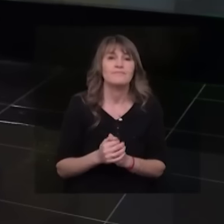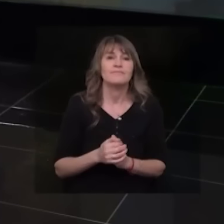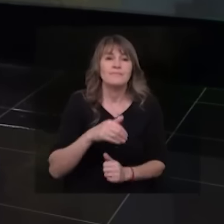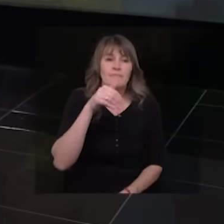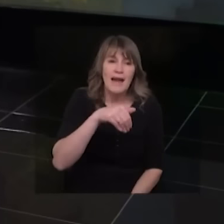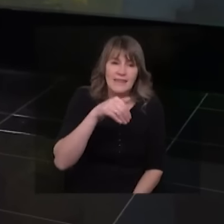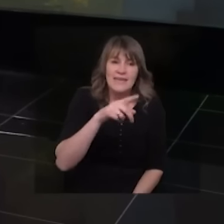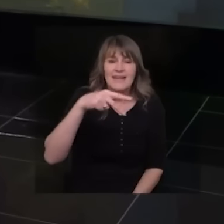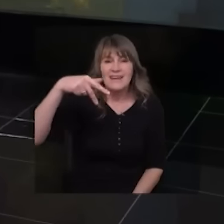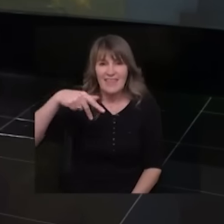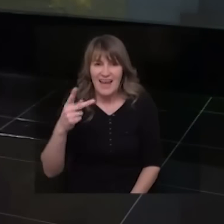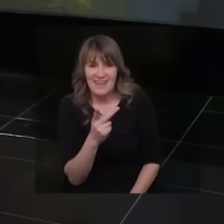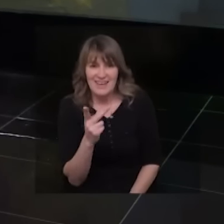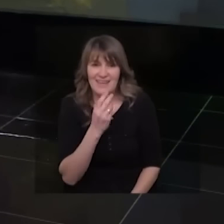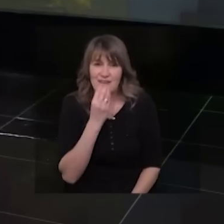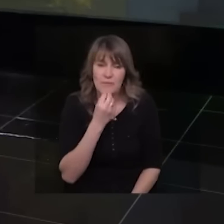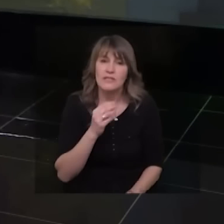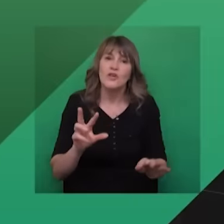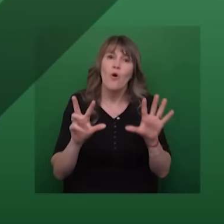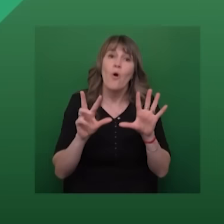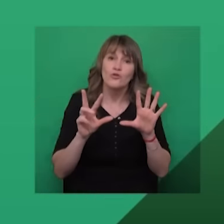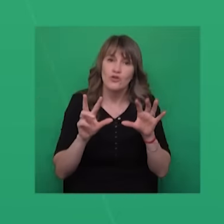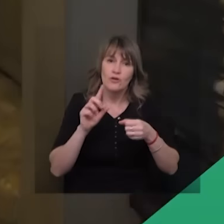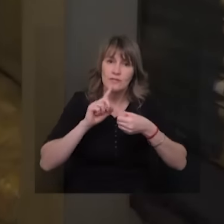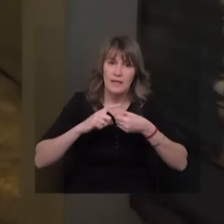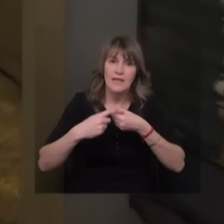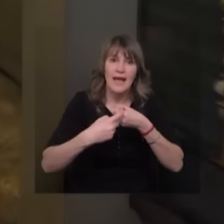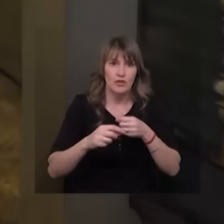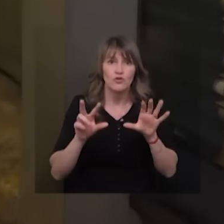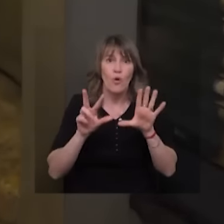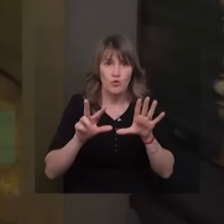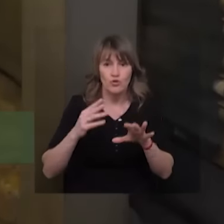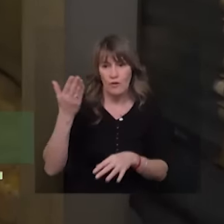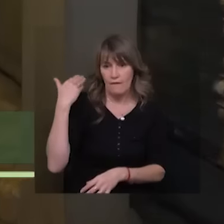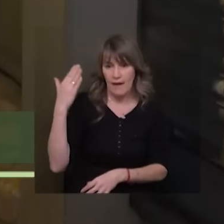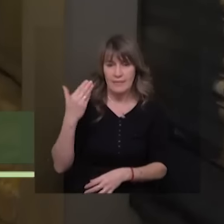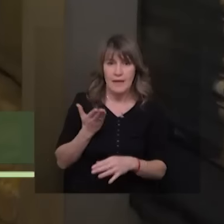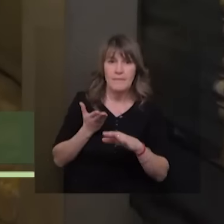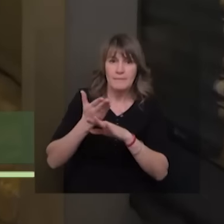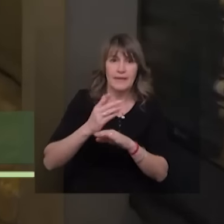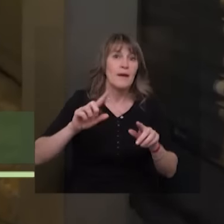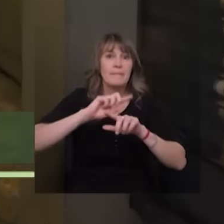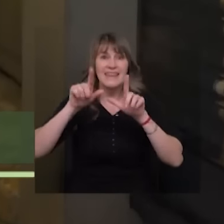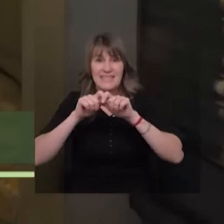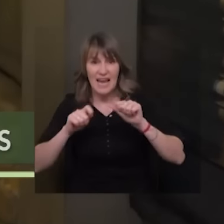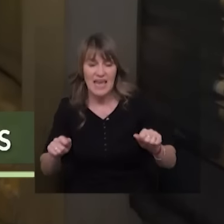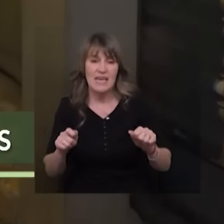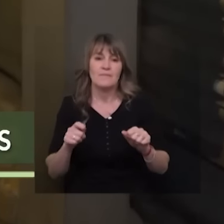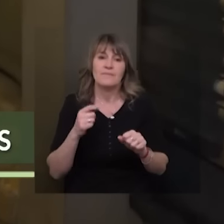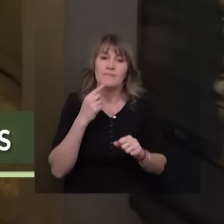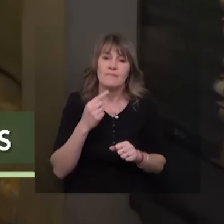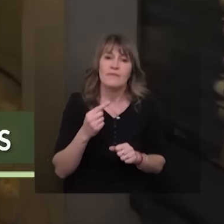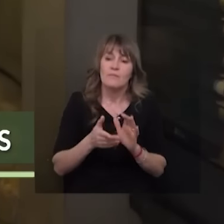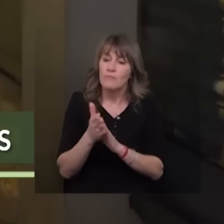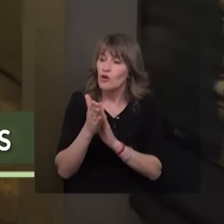tardes para todos y todas eh son ocho los gremios que solicitaron semanas atrás justamente al Pit cnt que aborden su próxima